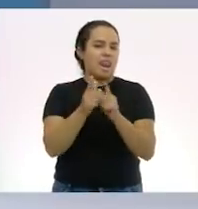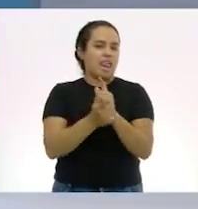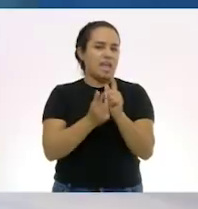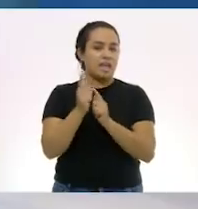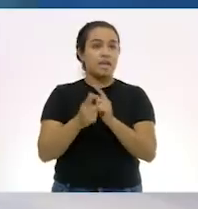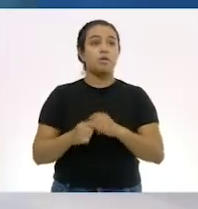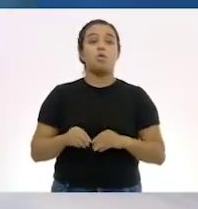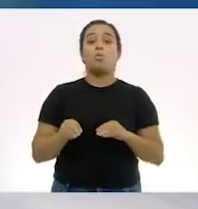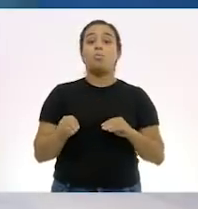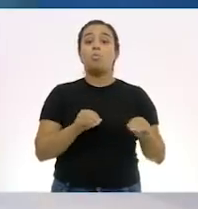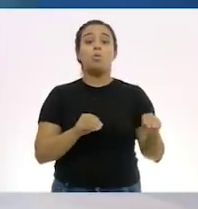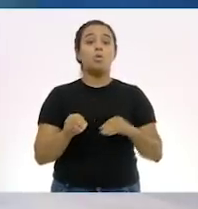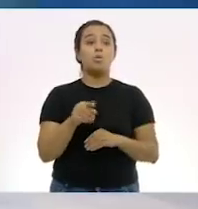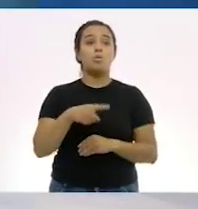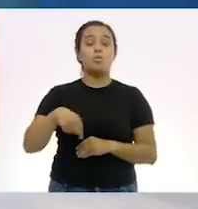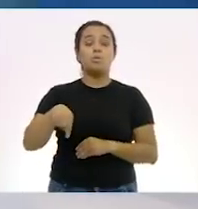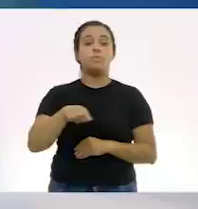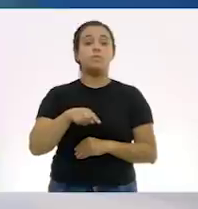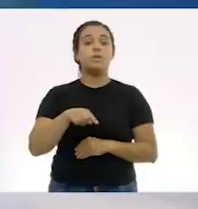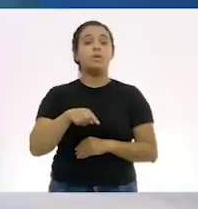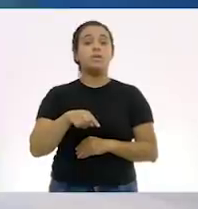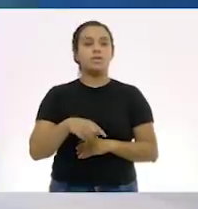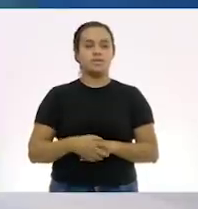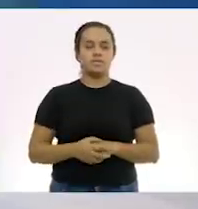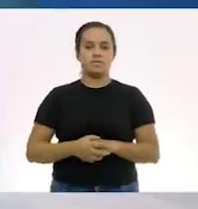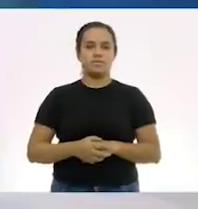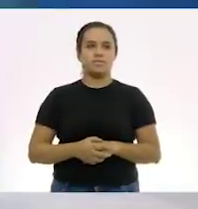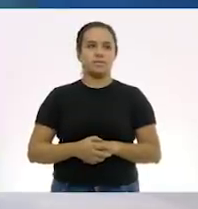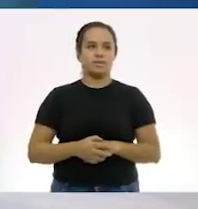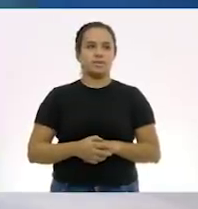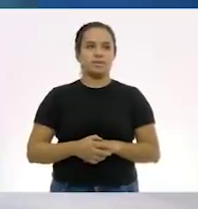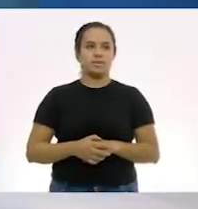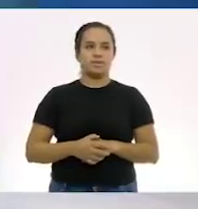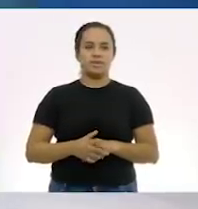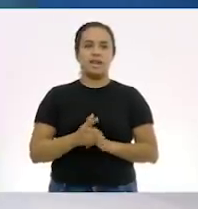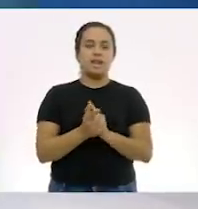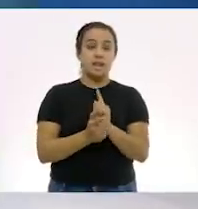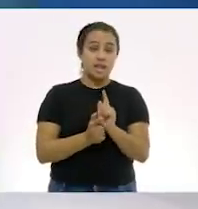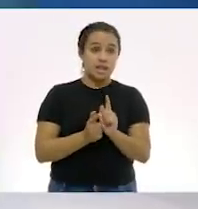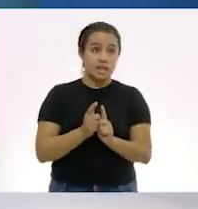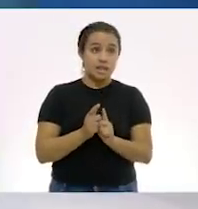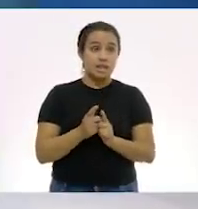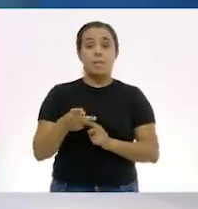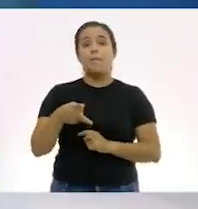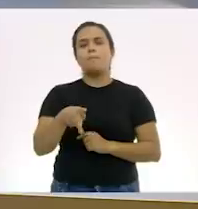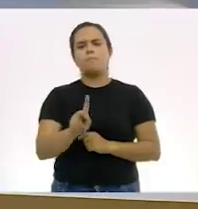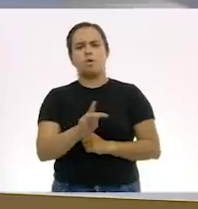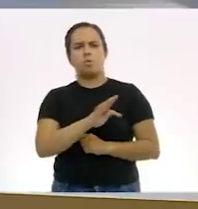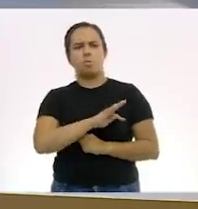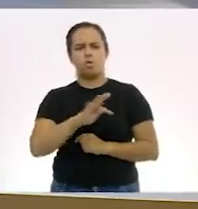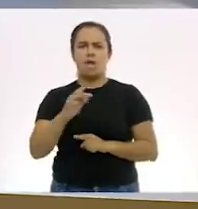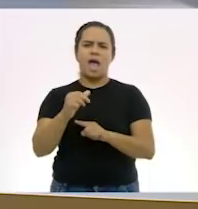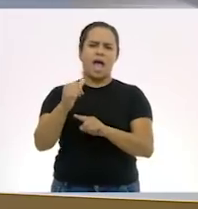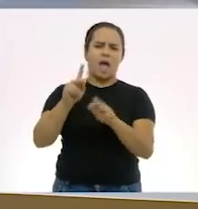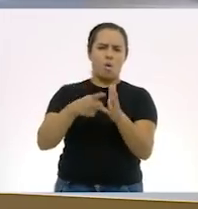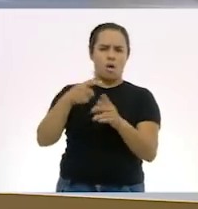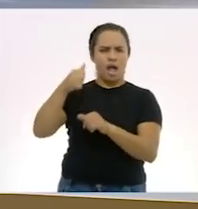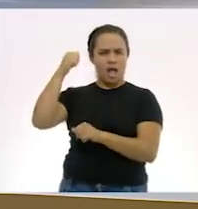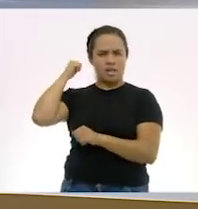recto. Tú vas a avanzar hacia mí y yo hacia ti. ¿Vale? Bien. Pero vamos a avanzar al ritmo de la